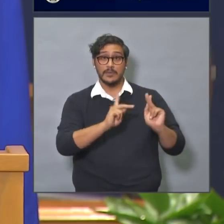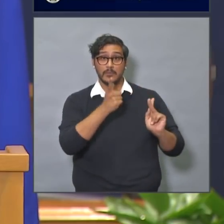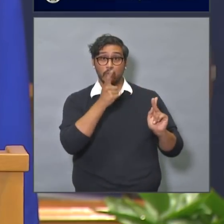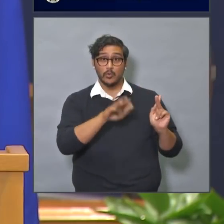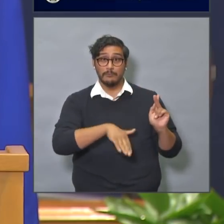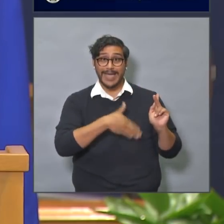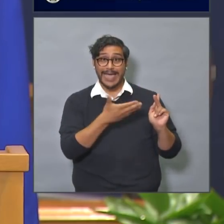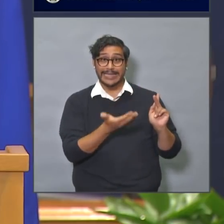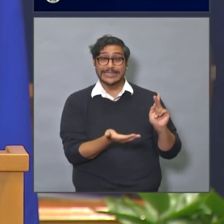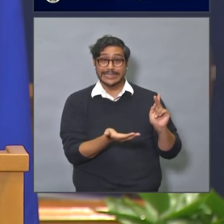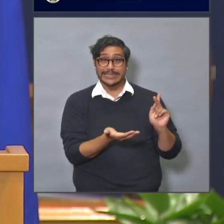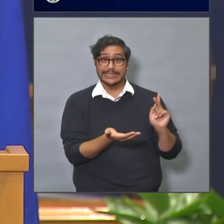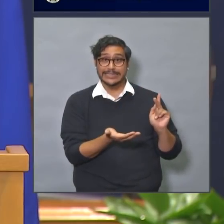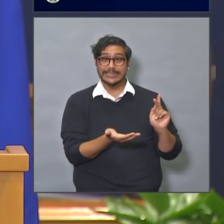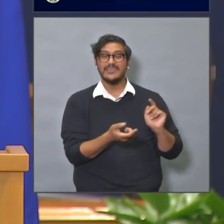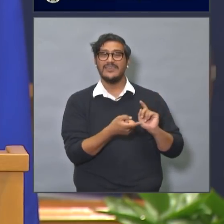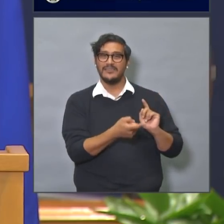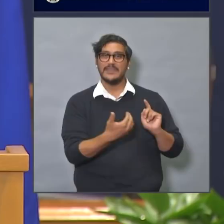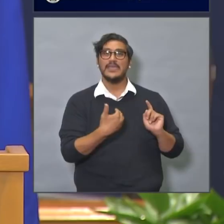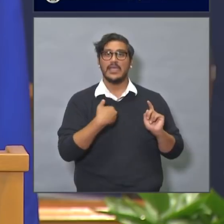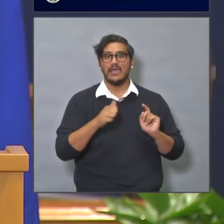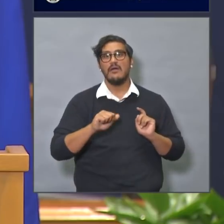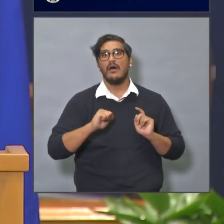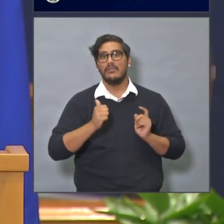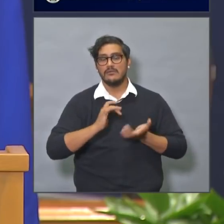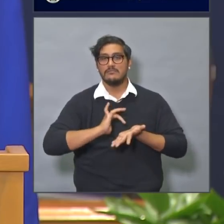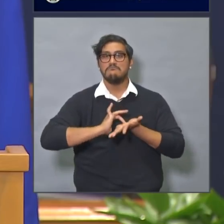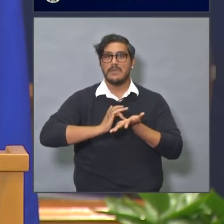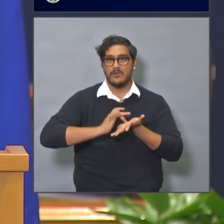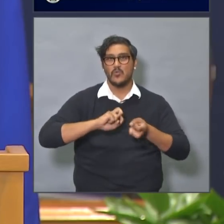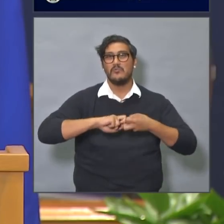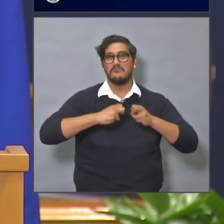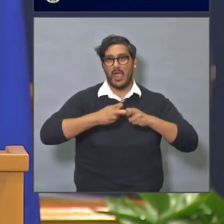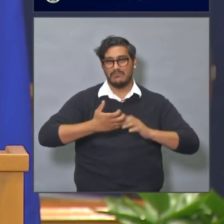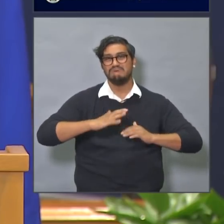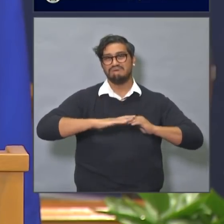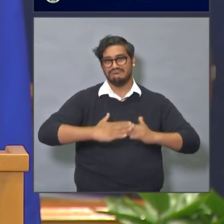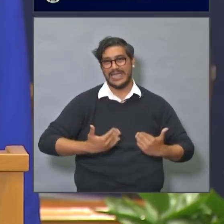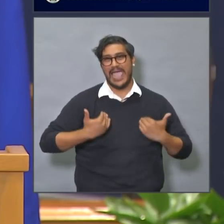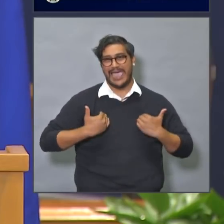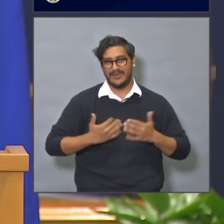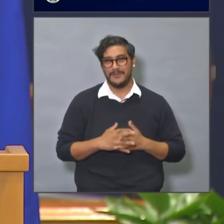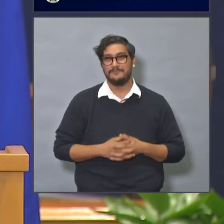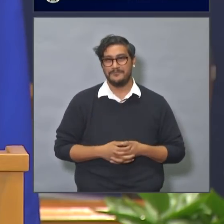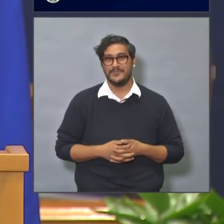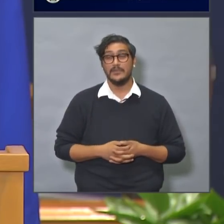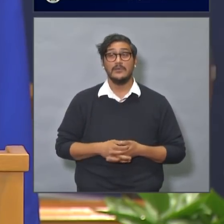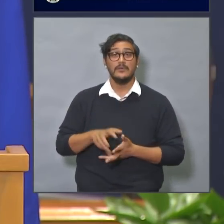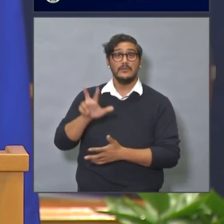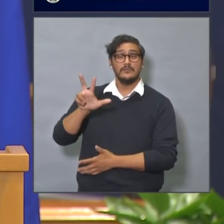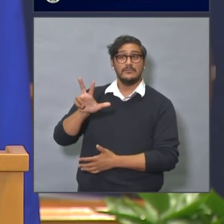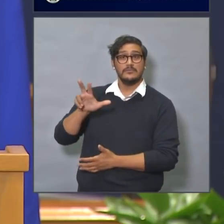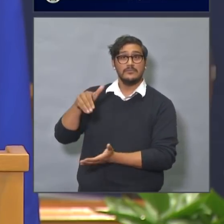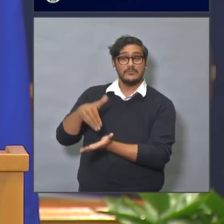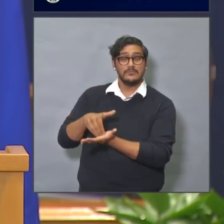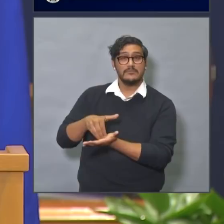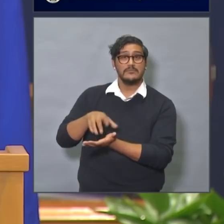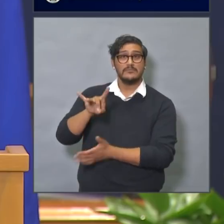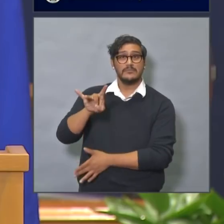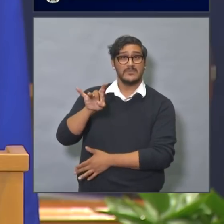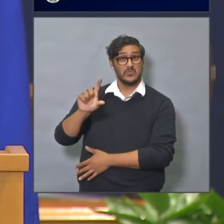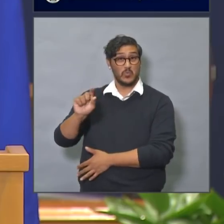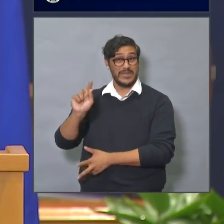por COVID-19 tenían condiciones delicadas de salud. Y para las 3,820 personas